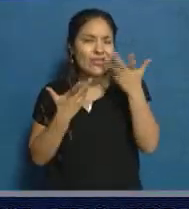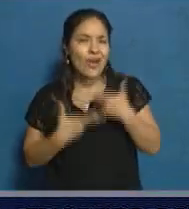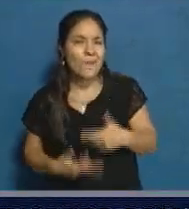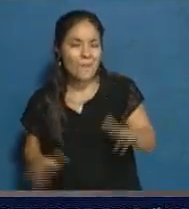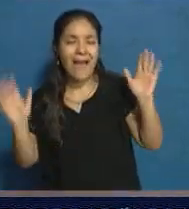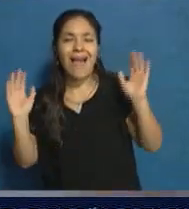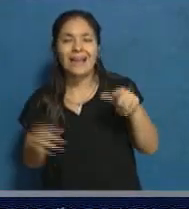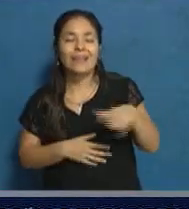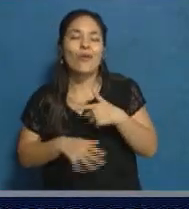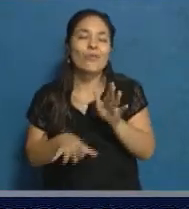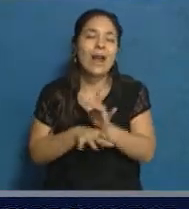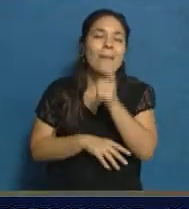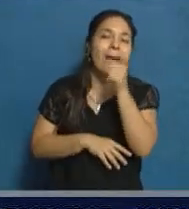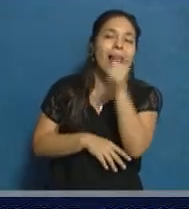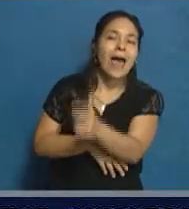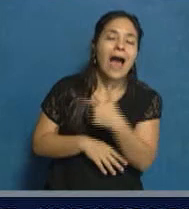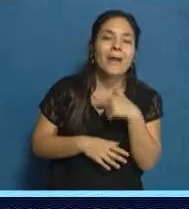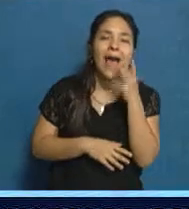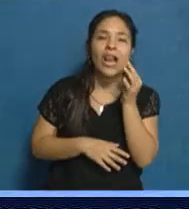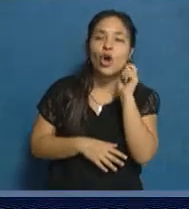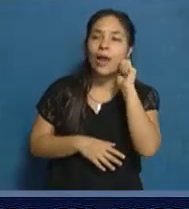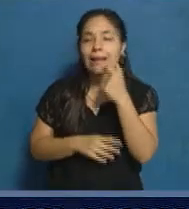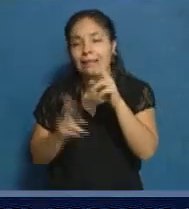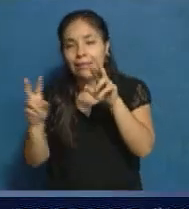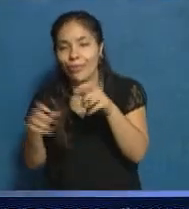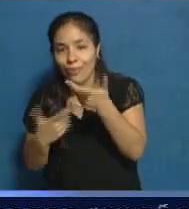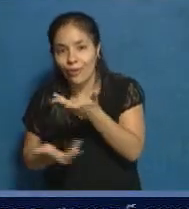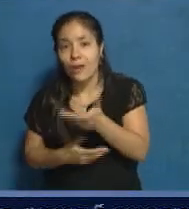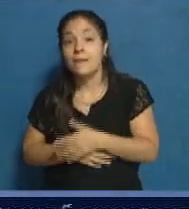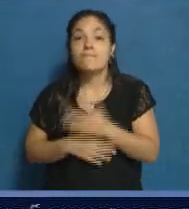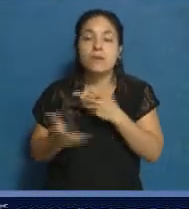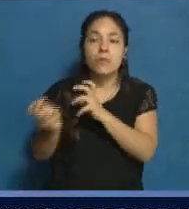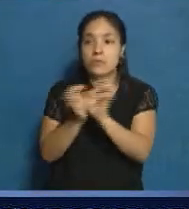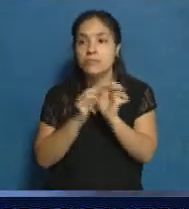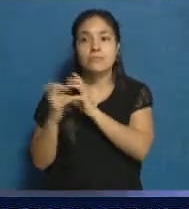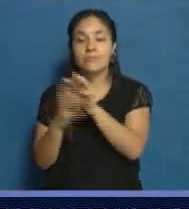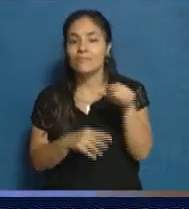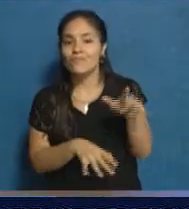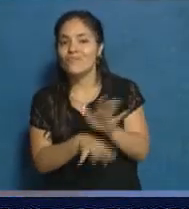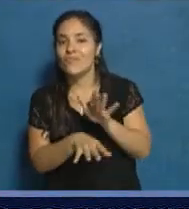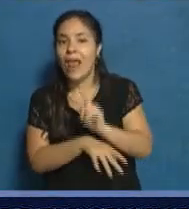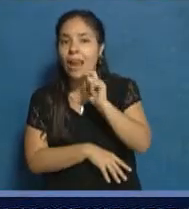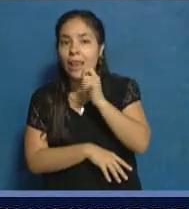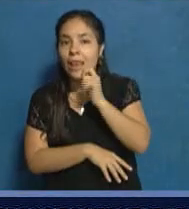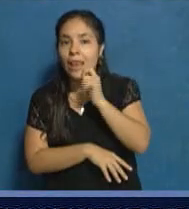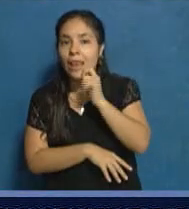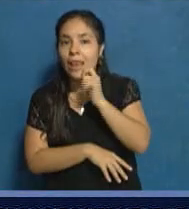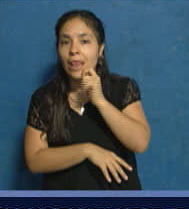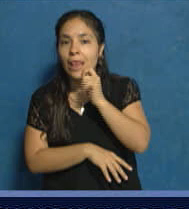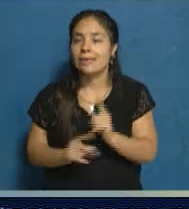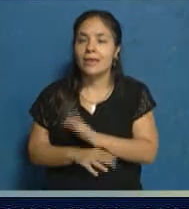los piropos, que con el correr de los años y los debates de por medio se ha entendido que